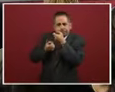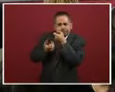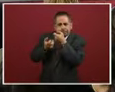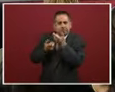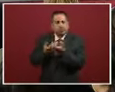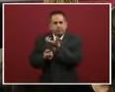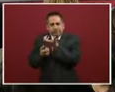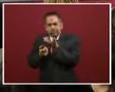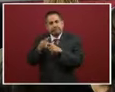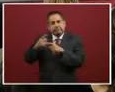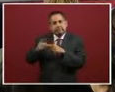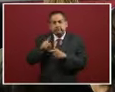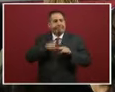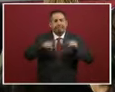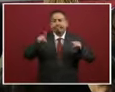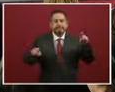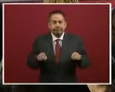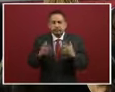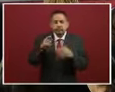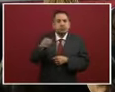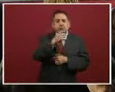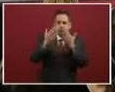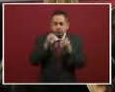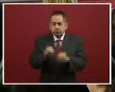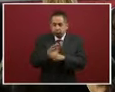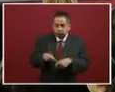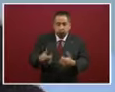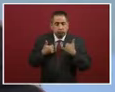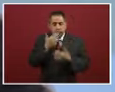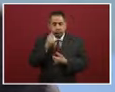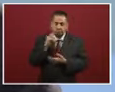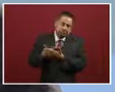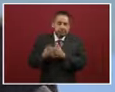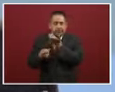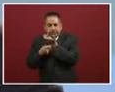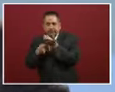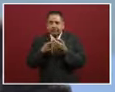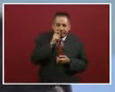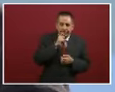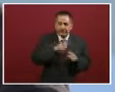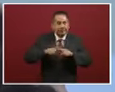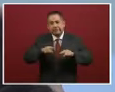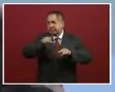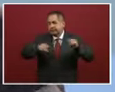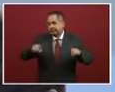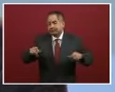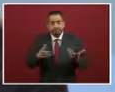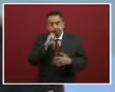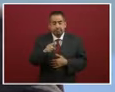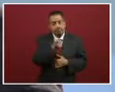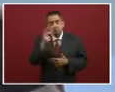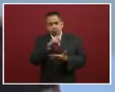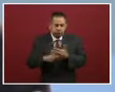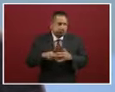está asociado con la falta de oportunidades a los jóvenes y niños en esas ciudades fronterizas o del norte, pero también a los procesos de trabajo, de explotación